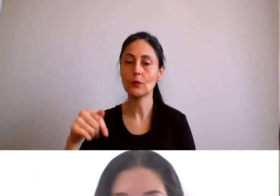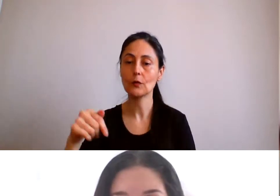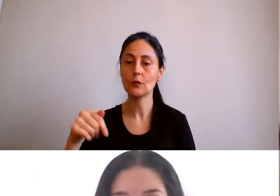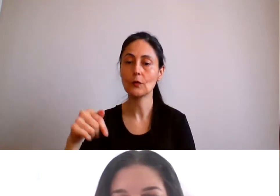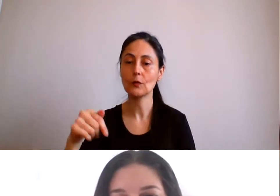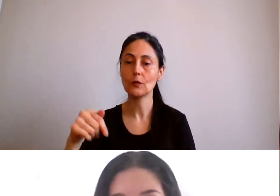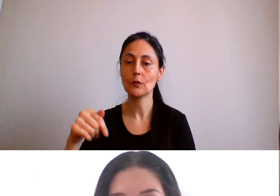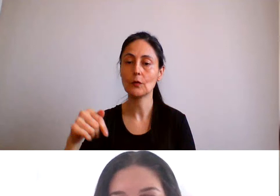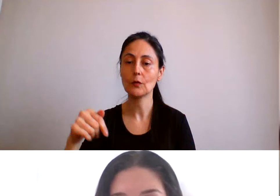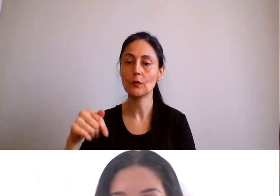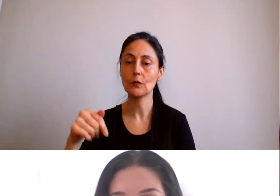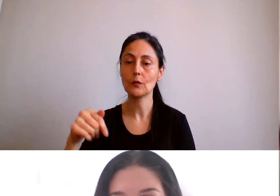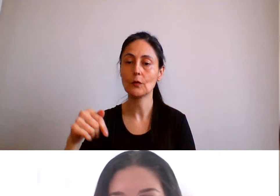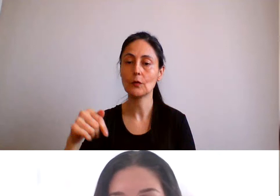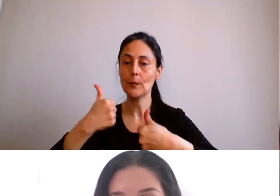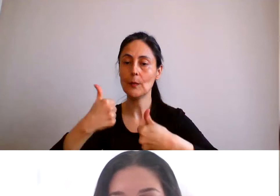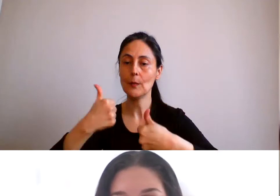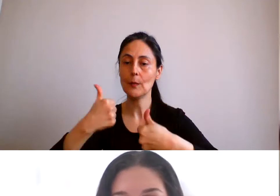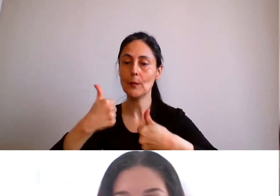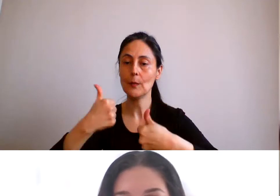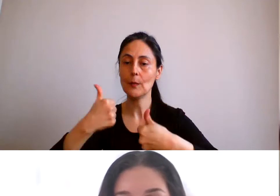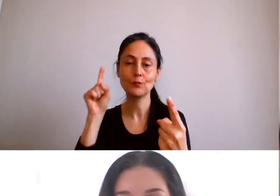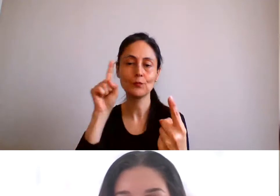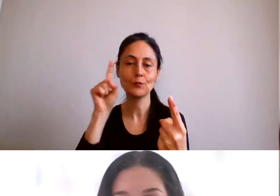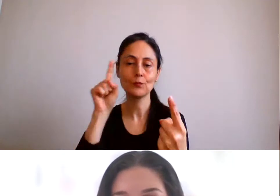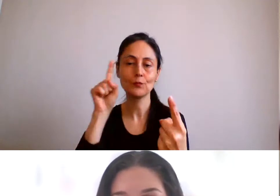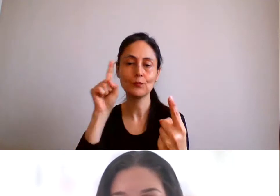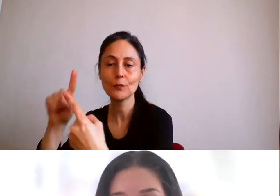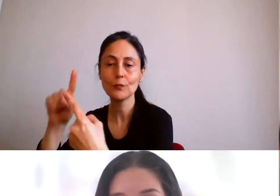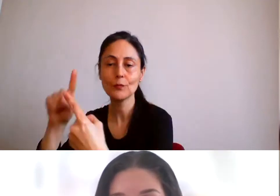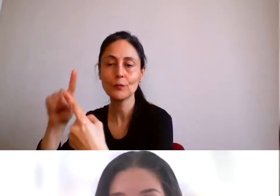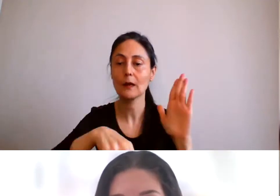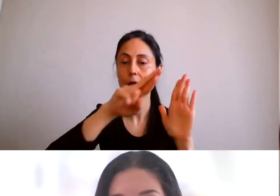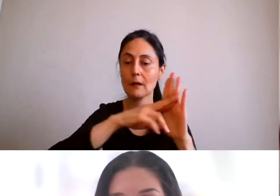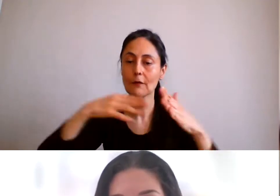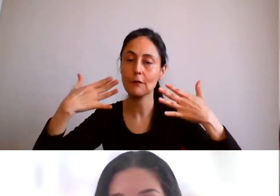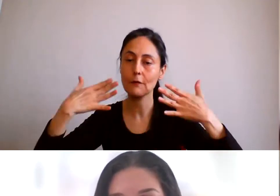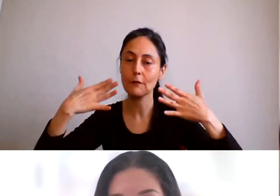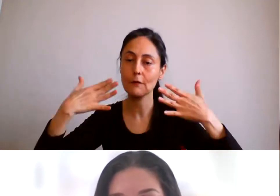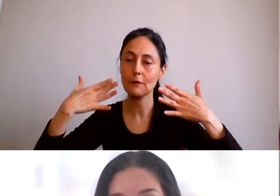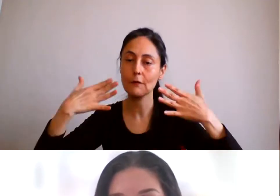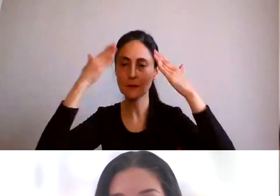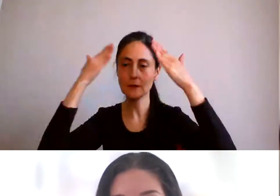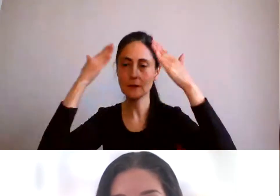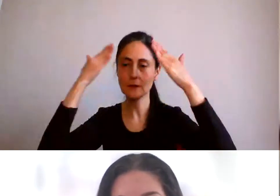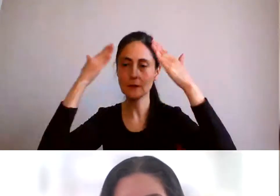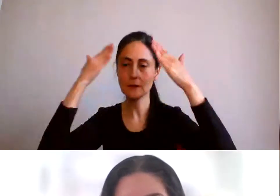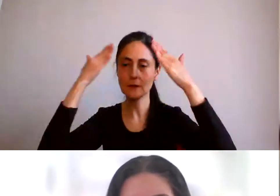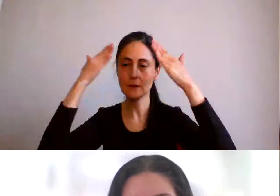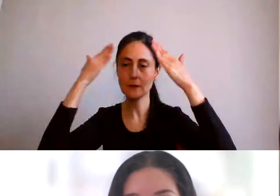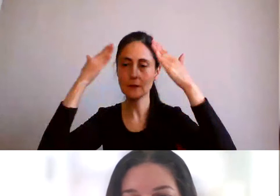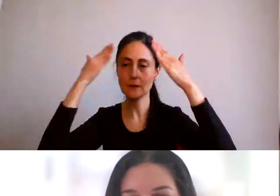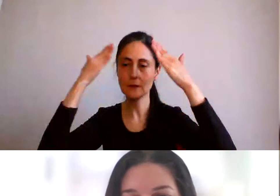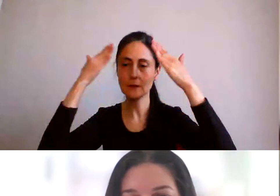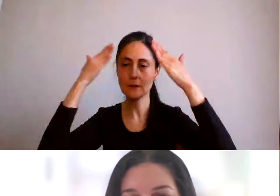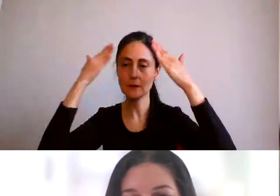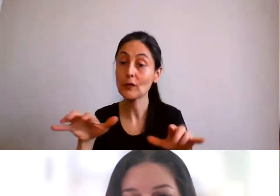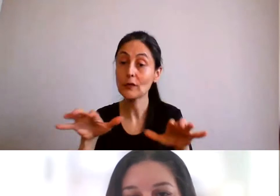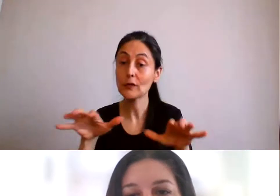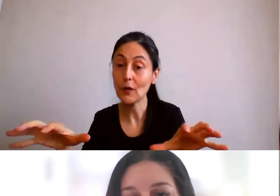nuestras participando en la rehabilitación física, psicológica y otra dimensión que, claro, no están aquí